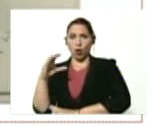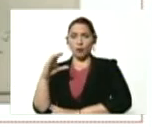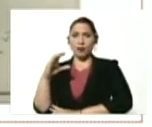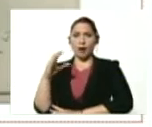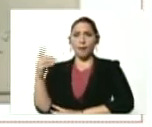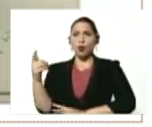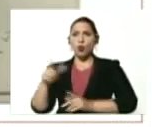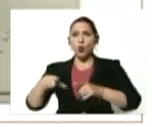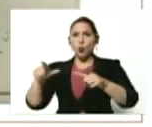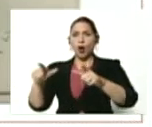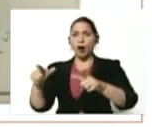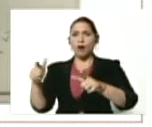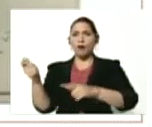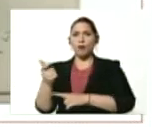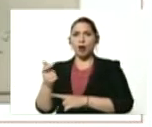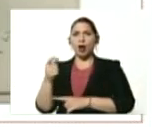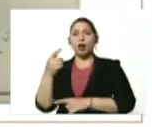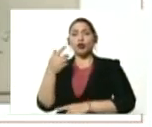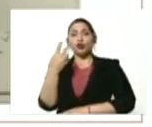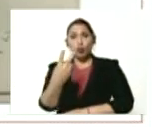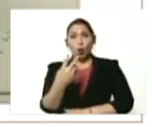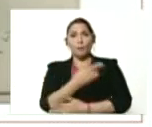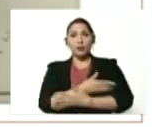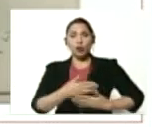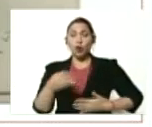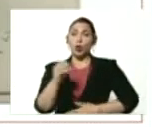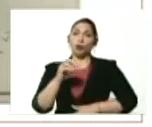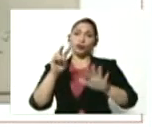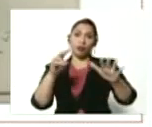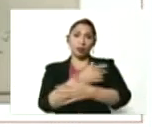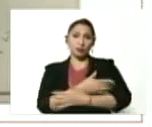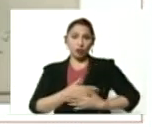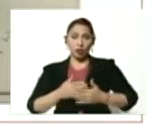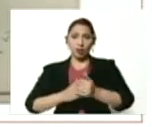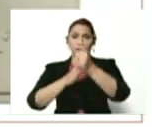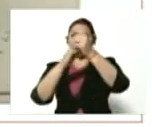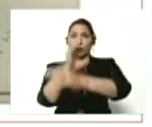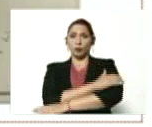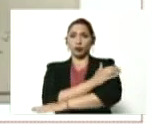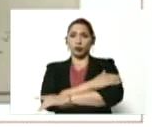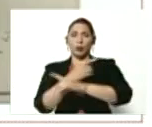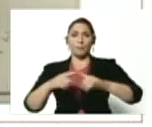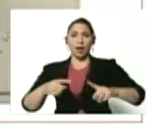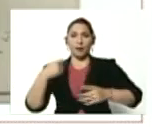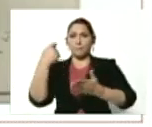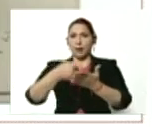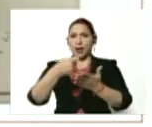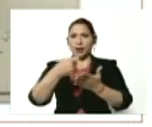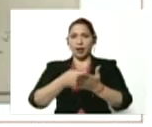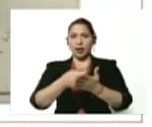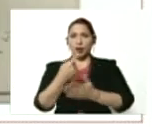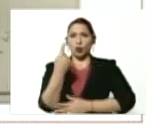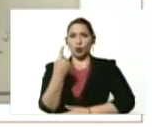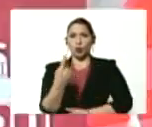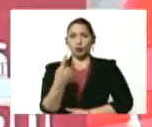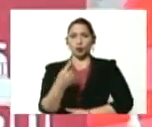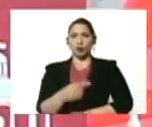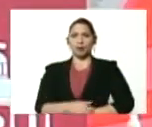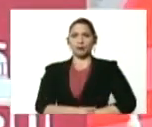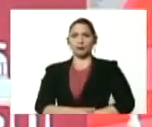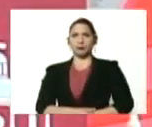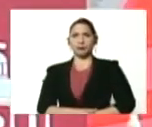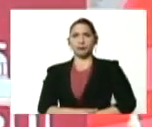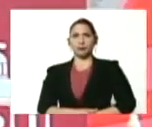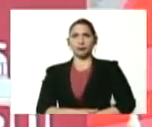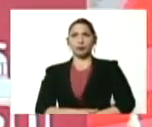entre 2 millones y 7 millones de los líderes de la oposición para financiar una redada,